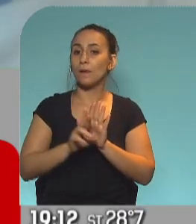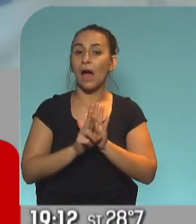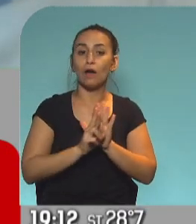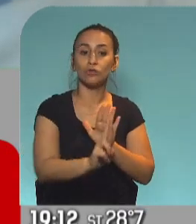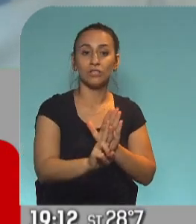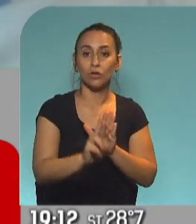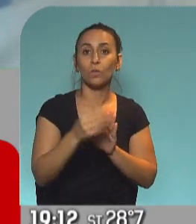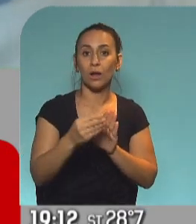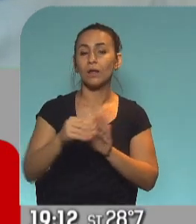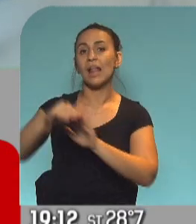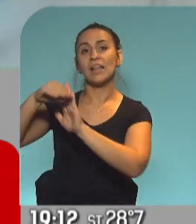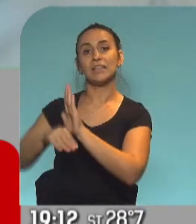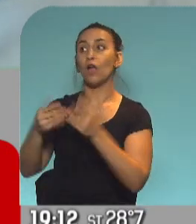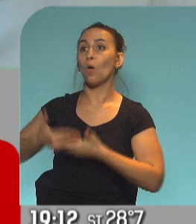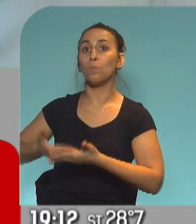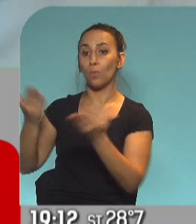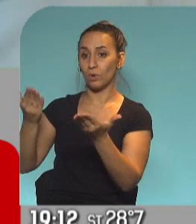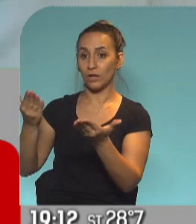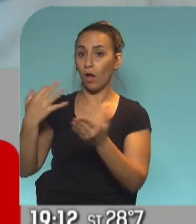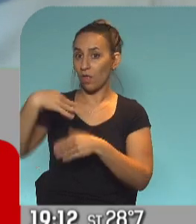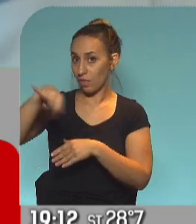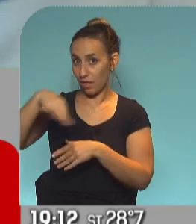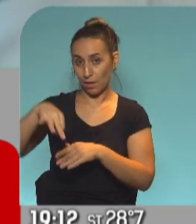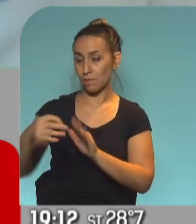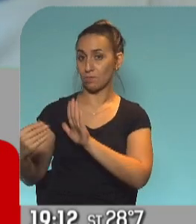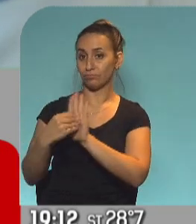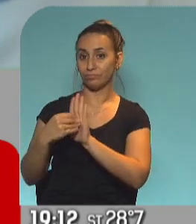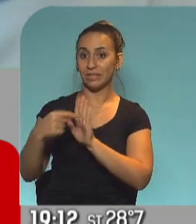nombre en un listado público. Ajá. Esto por ahí es